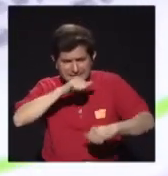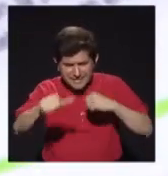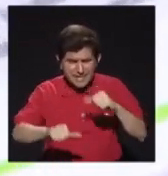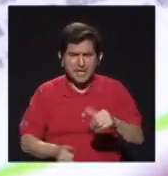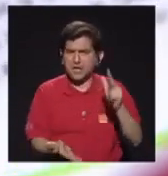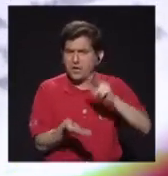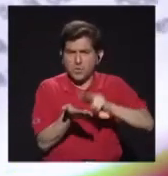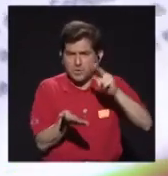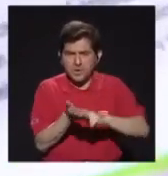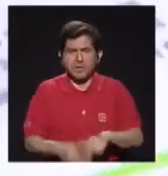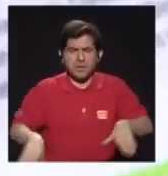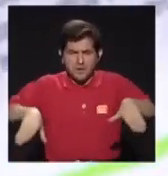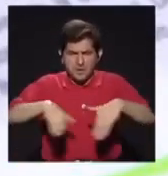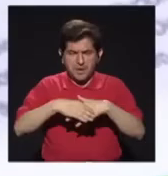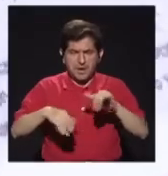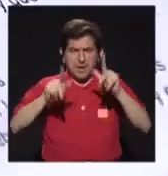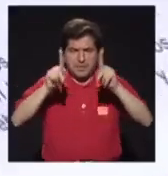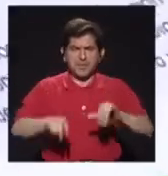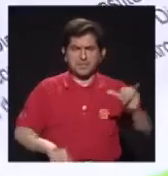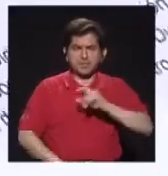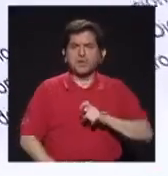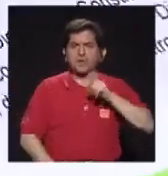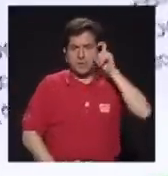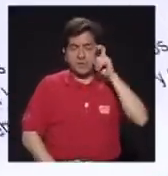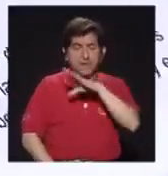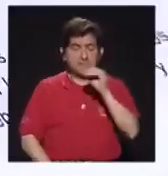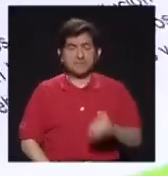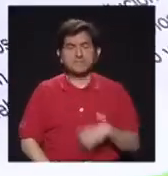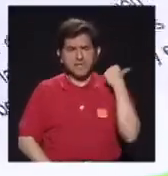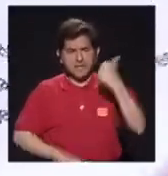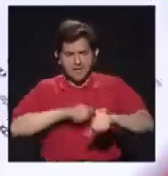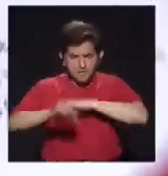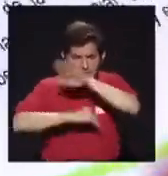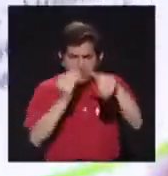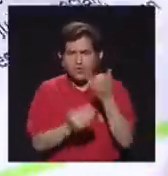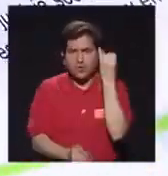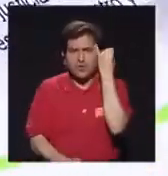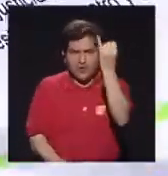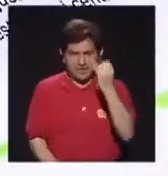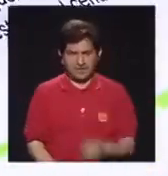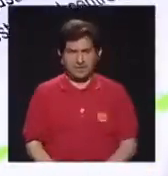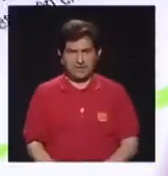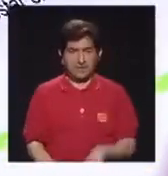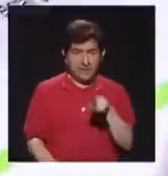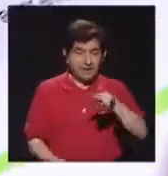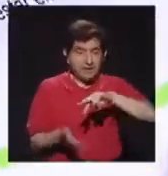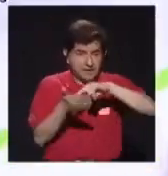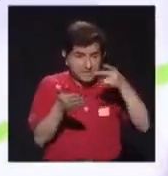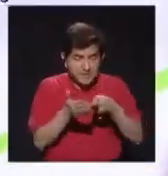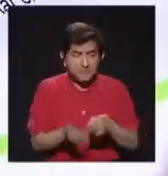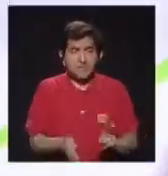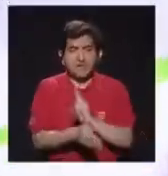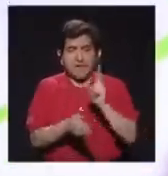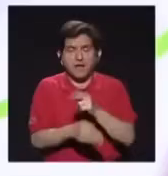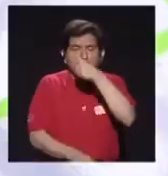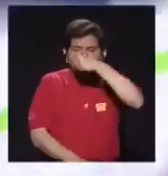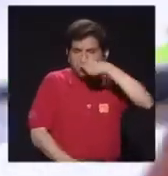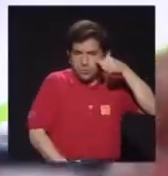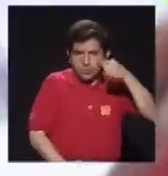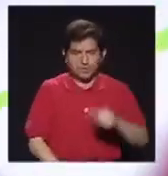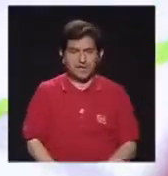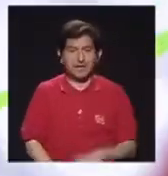que no se apruebe el matrimonio entre personas del mismo sexo y finalmente combatiremos toda iniciativa que asuma que promueve el consumo de drogas